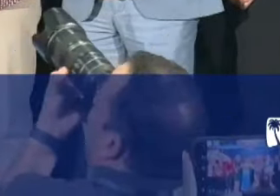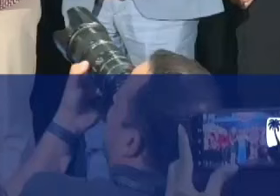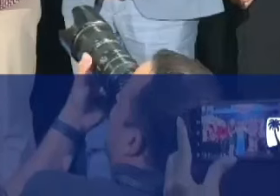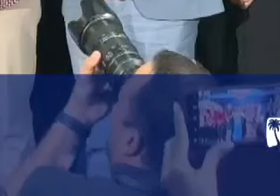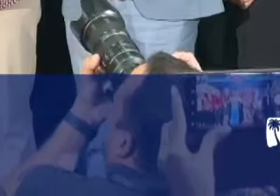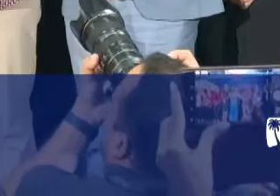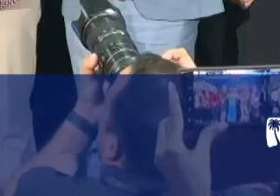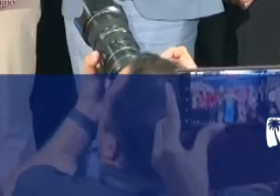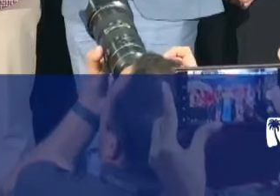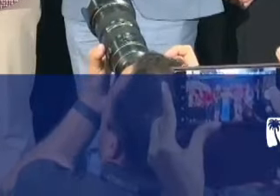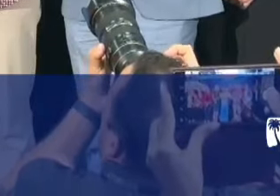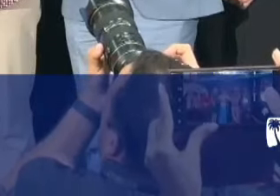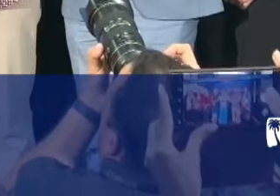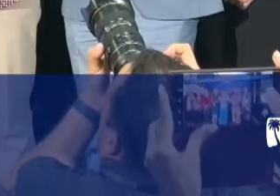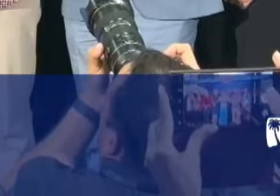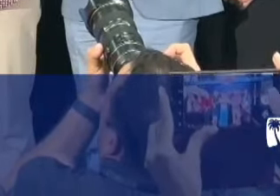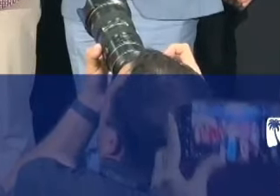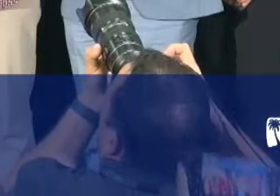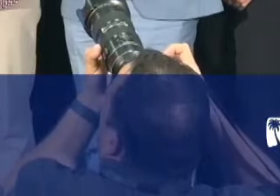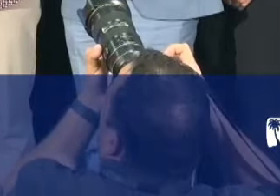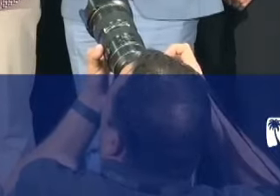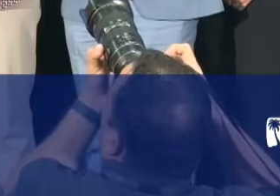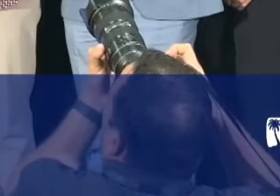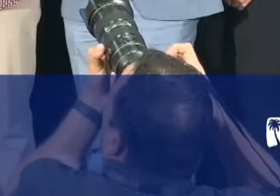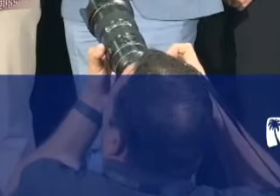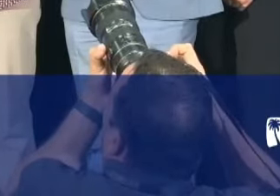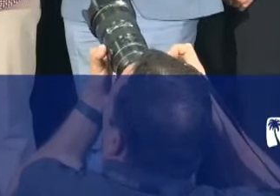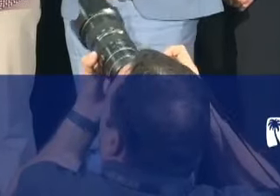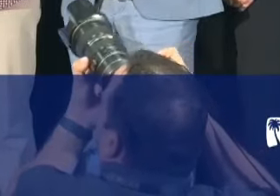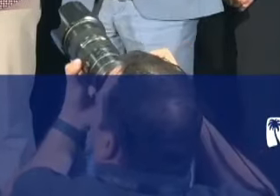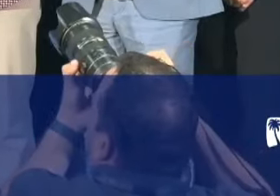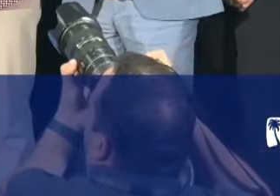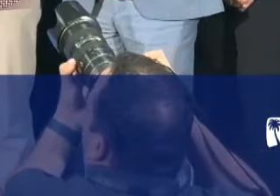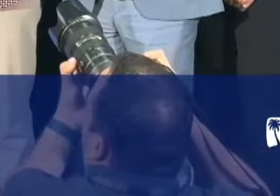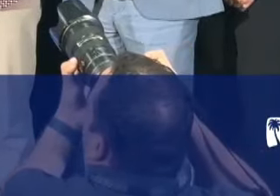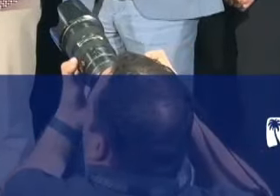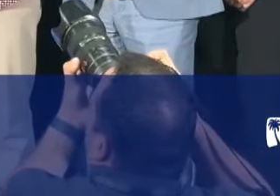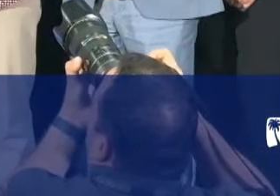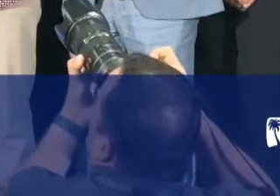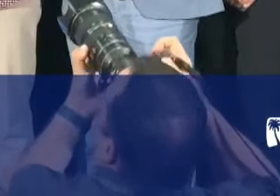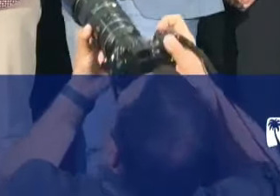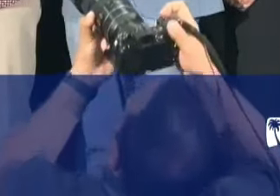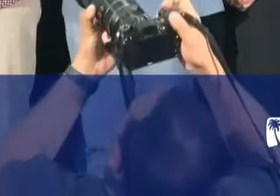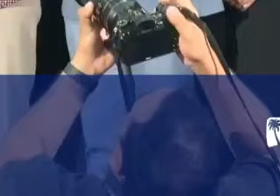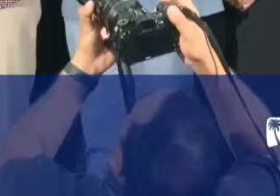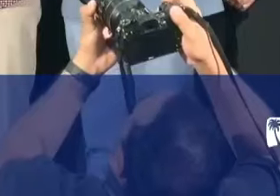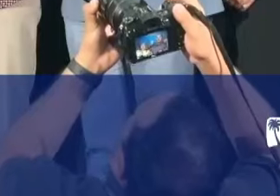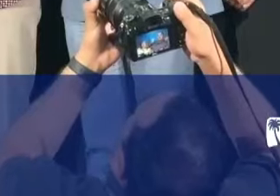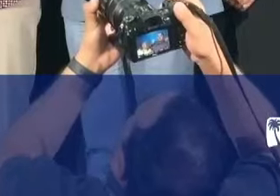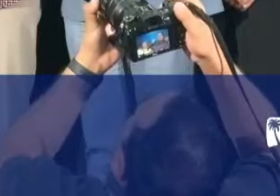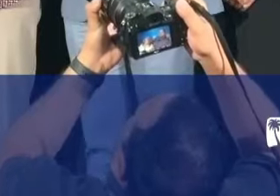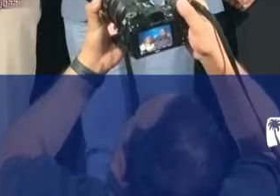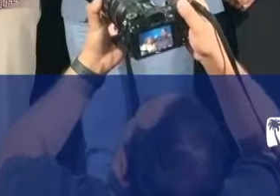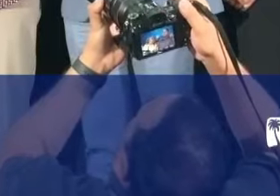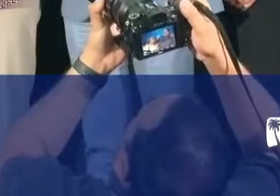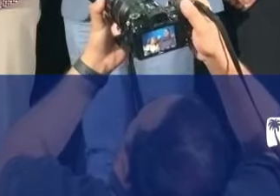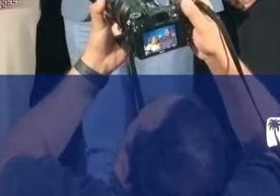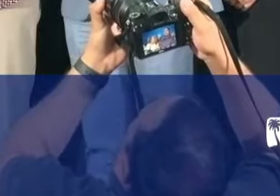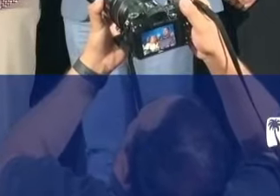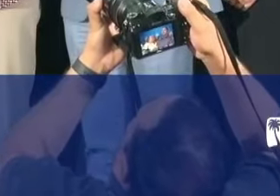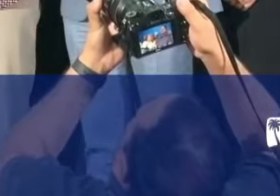a recomendarle al senado de Puerto Rico para enero eh eso conlleva verdad una agenda de trabajo eh que voy a